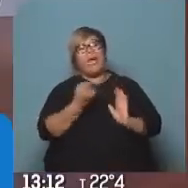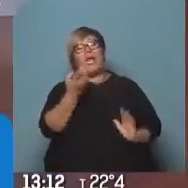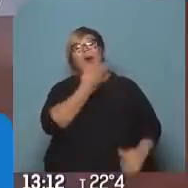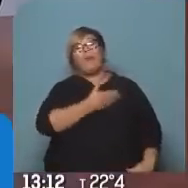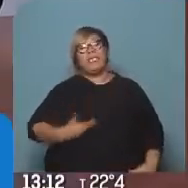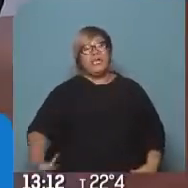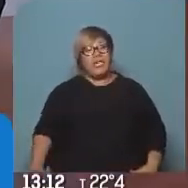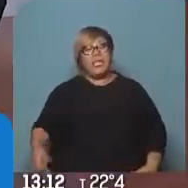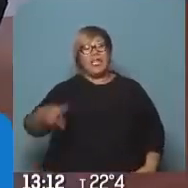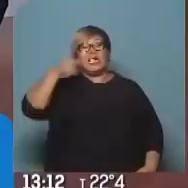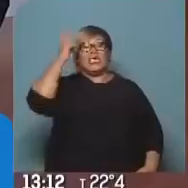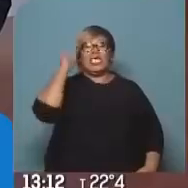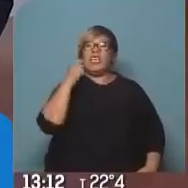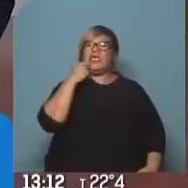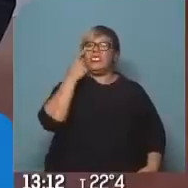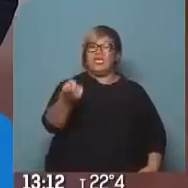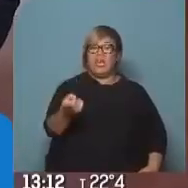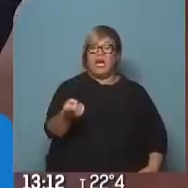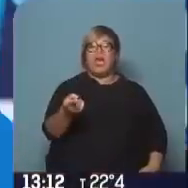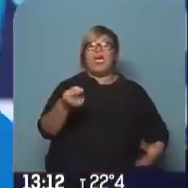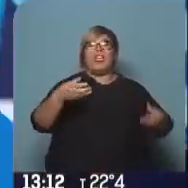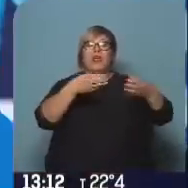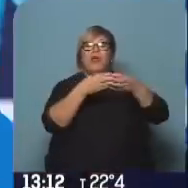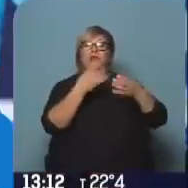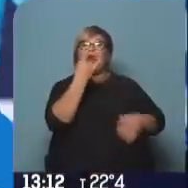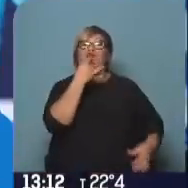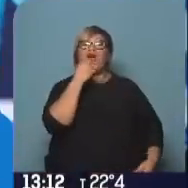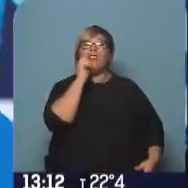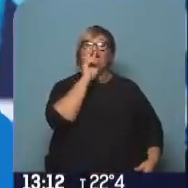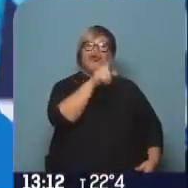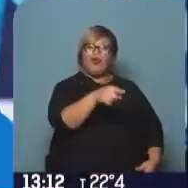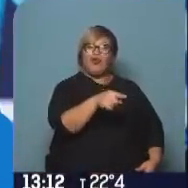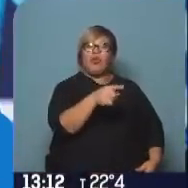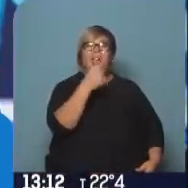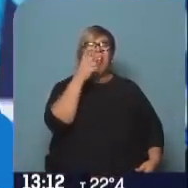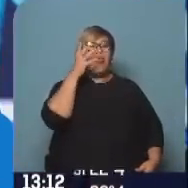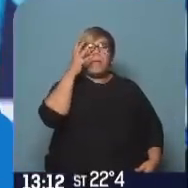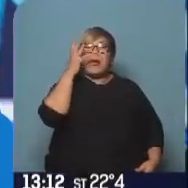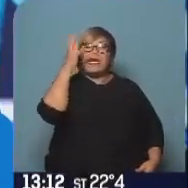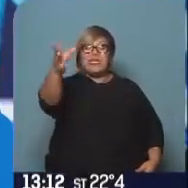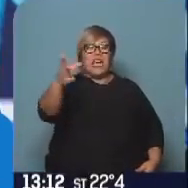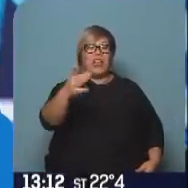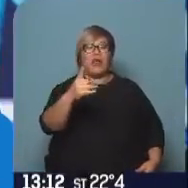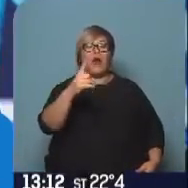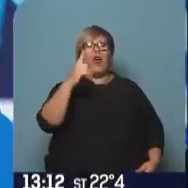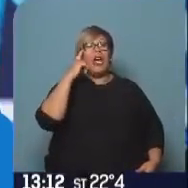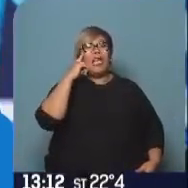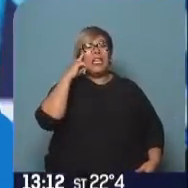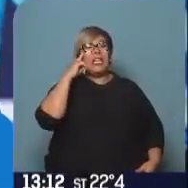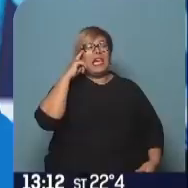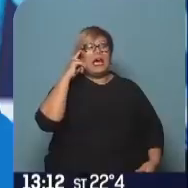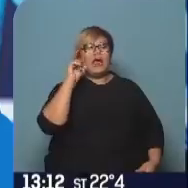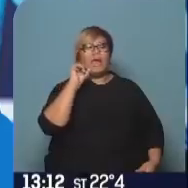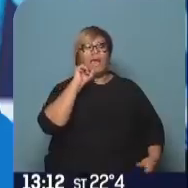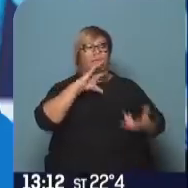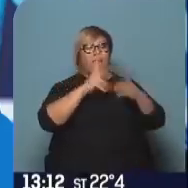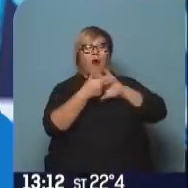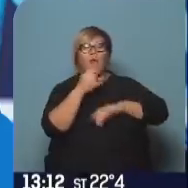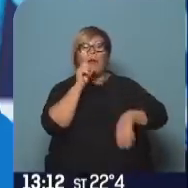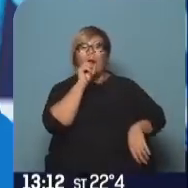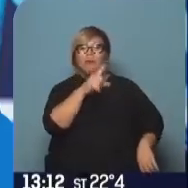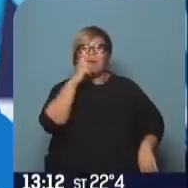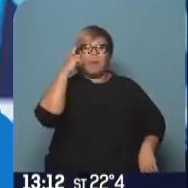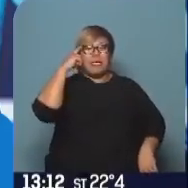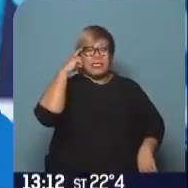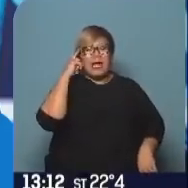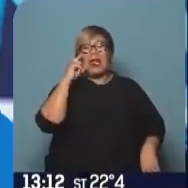acusa de demasiado ideologismo a la UNASUR, es un cambio de ideología justamente en este esta nueva propuesta de Prosur, una ideología más